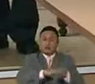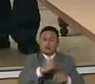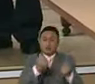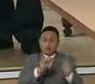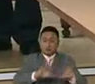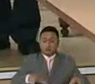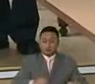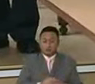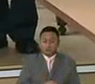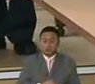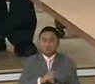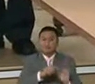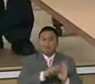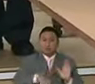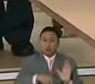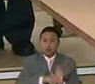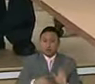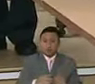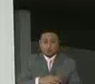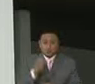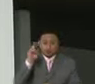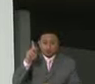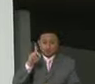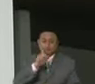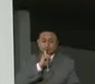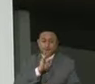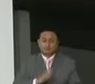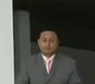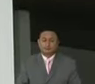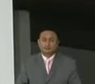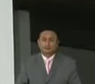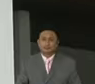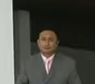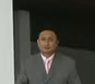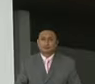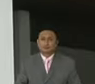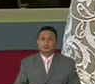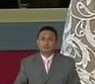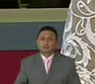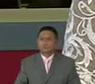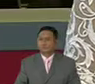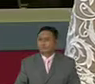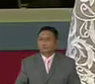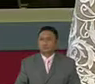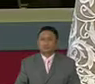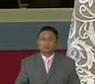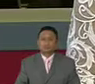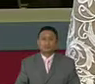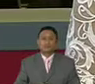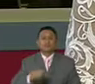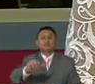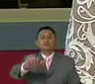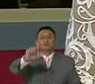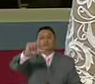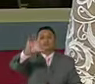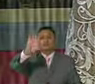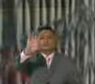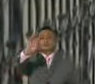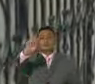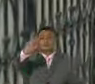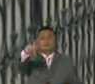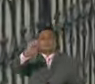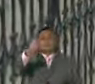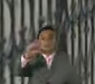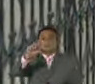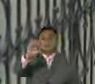procesado se negó a dar declaraciones. En Quito informó Andrea Valareso. Alfonso Pérez, productor general de Ecuador